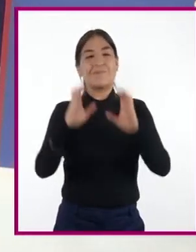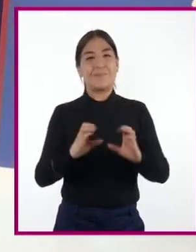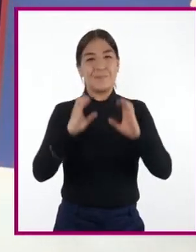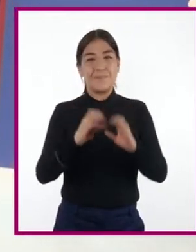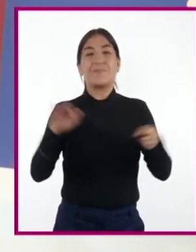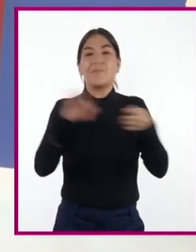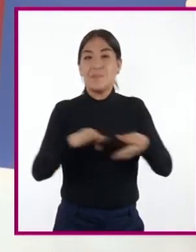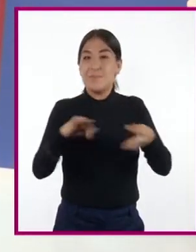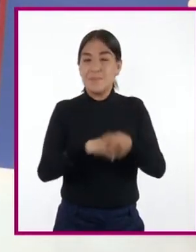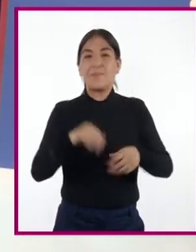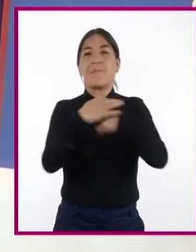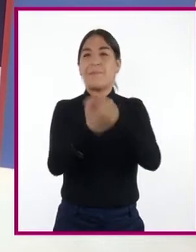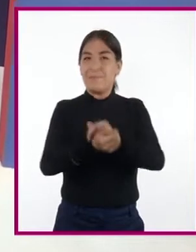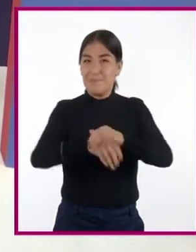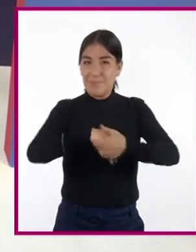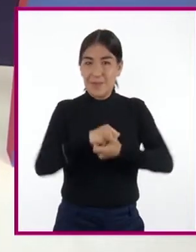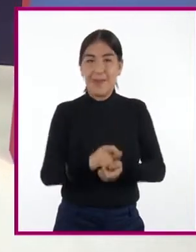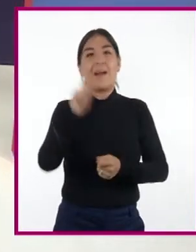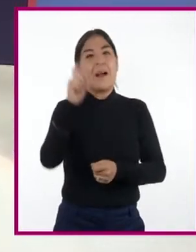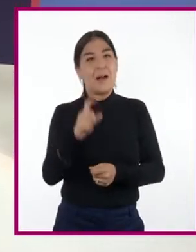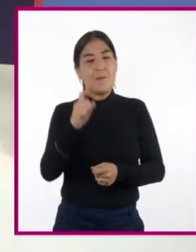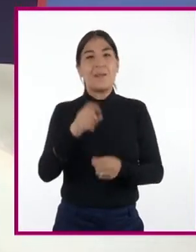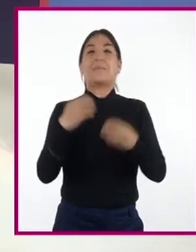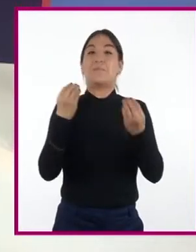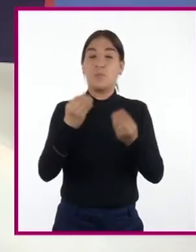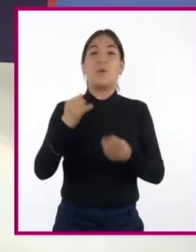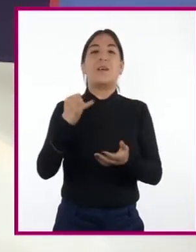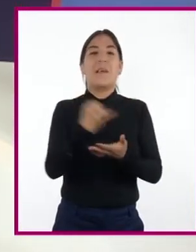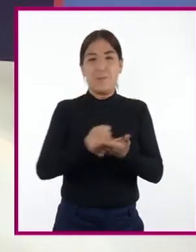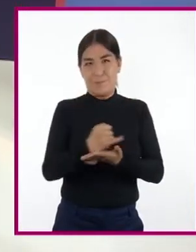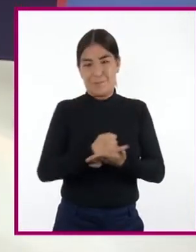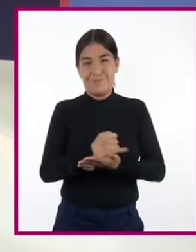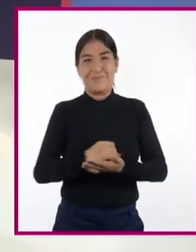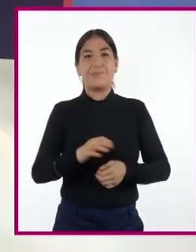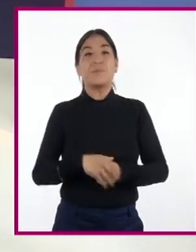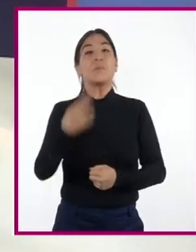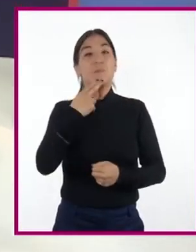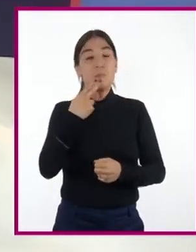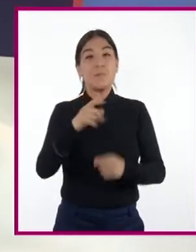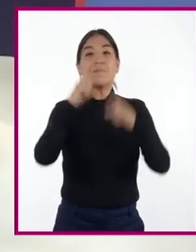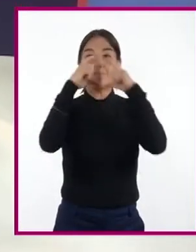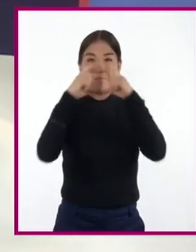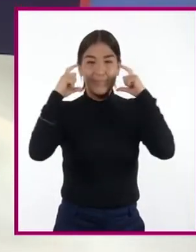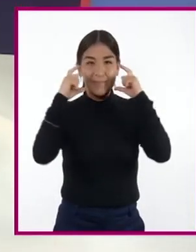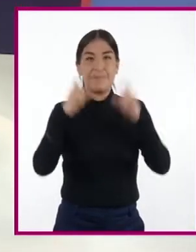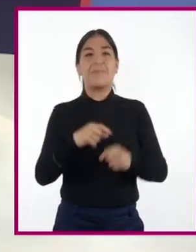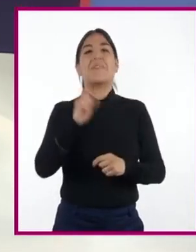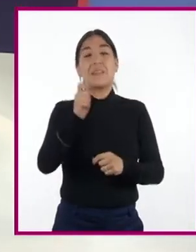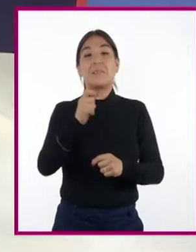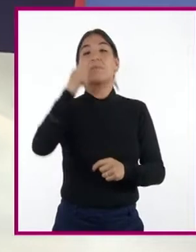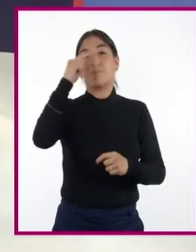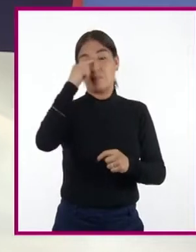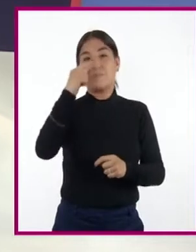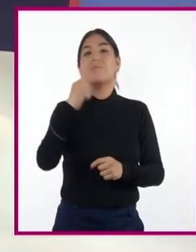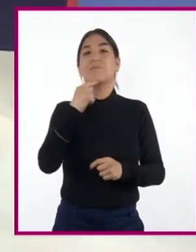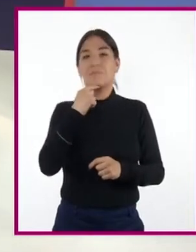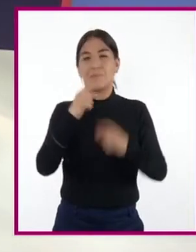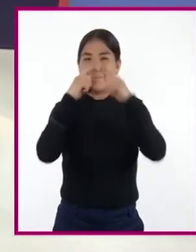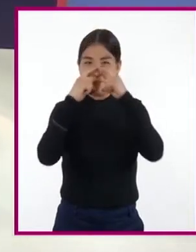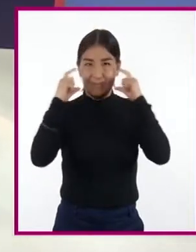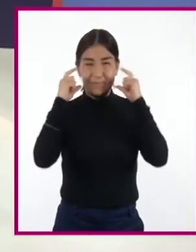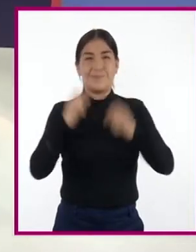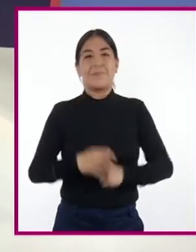lavando frecuentemente nuestras manos con agua y abundante jabón, usando el cubrebocas adecuadamente de forma que cubra nariz